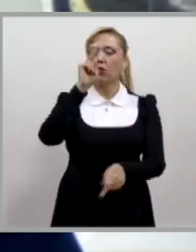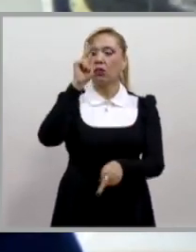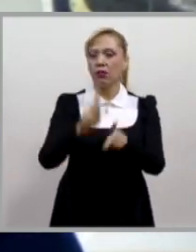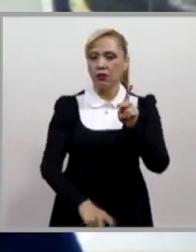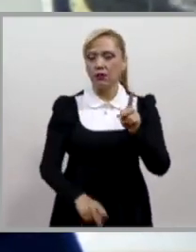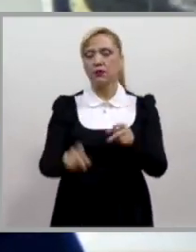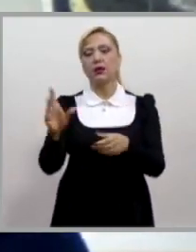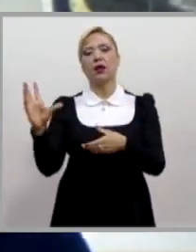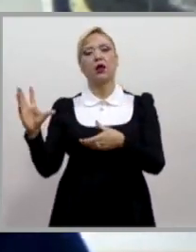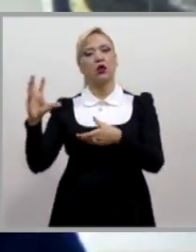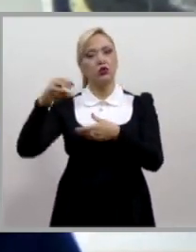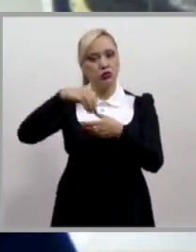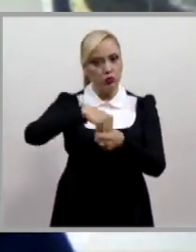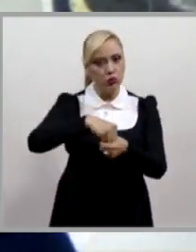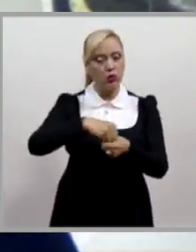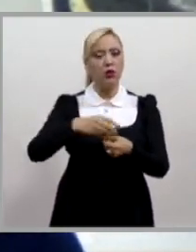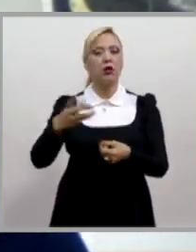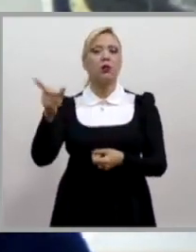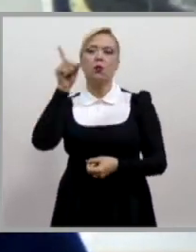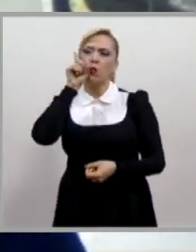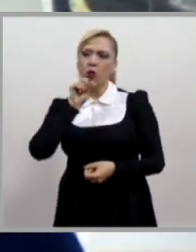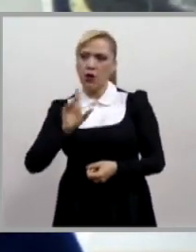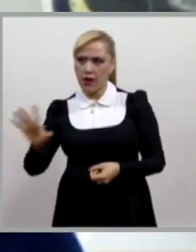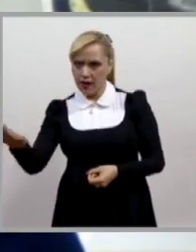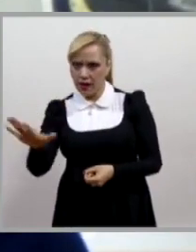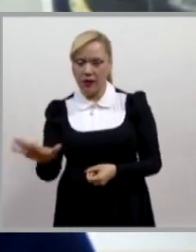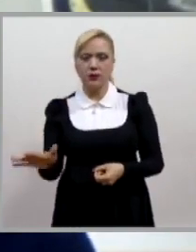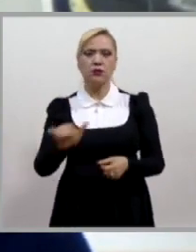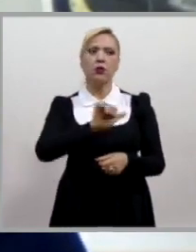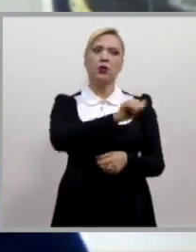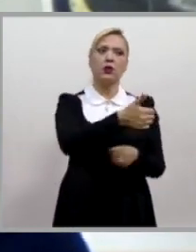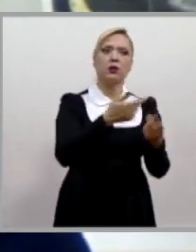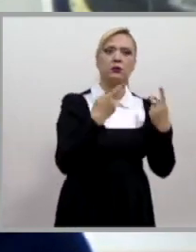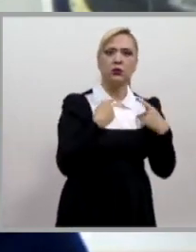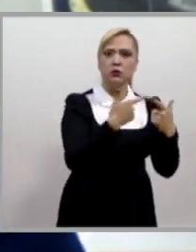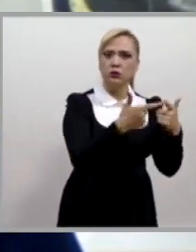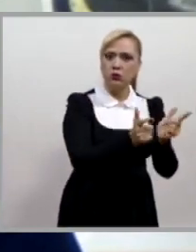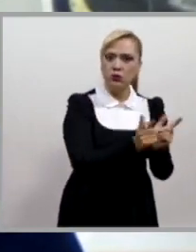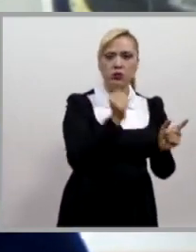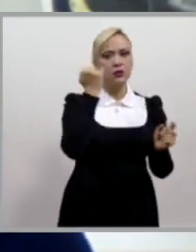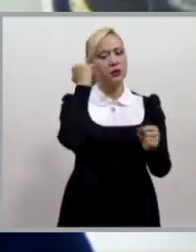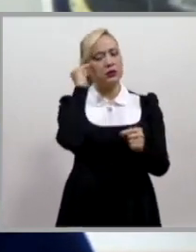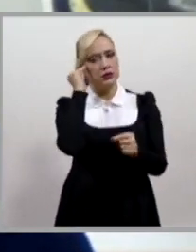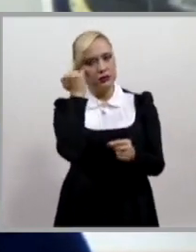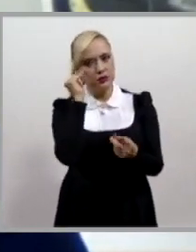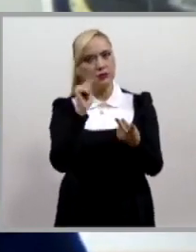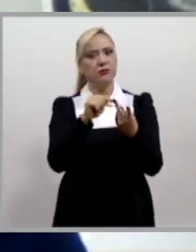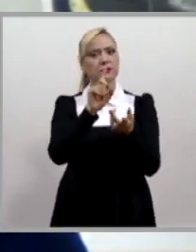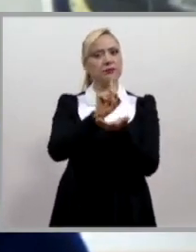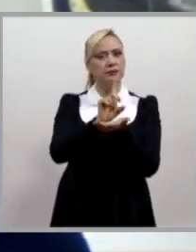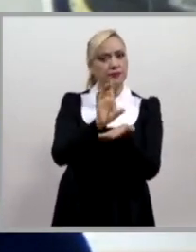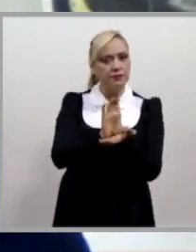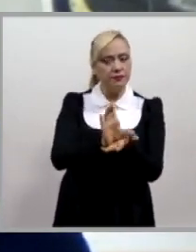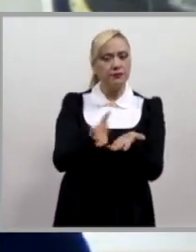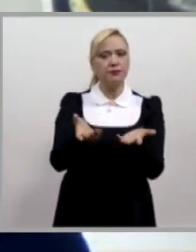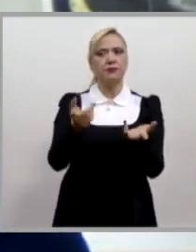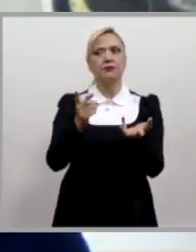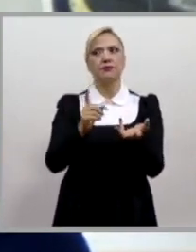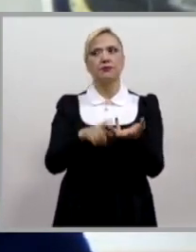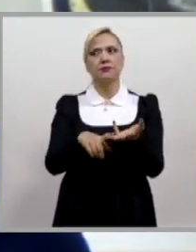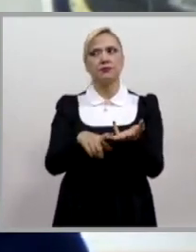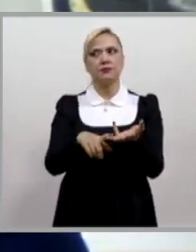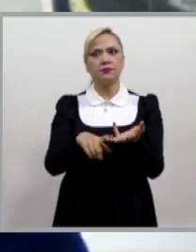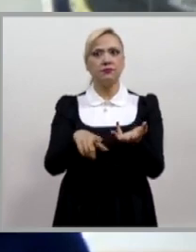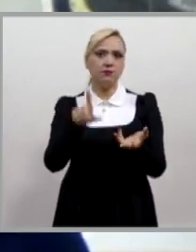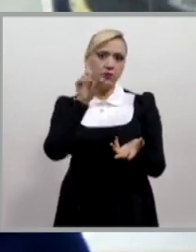en el caso de las mujeres, pero también de otras poblaciones, es importante verlo como procesos, ¿no? Y también de qué manera